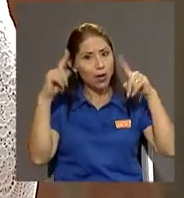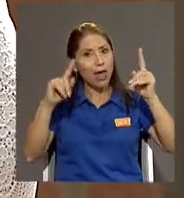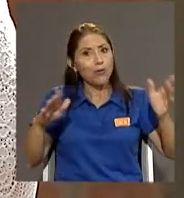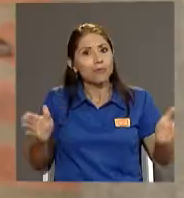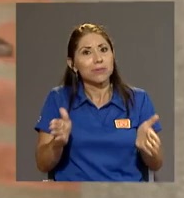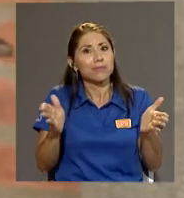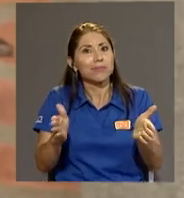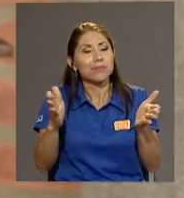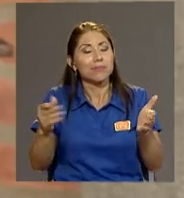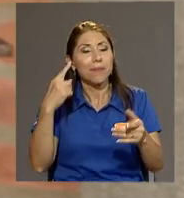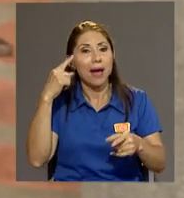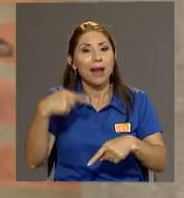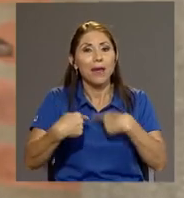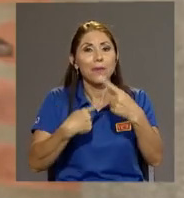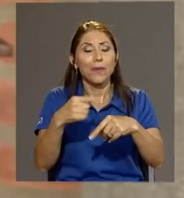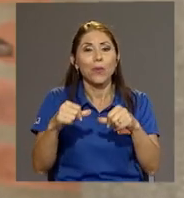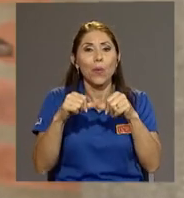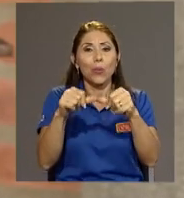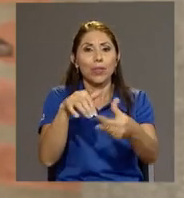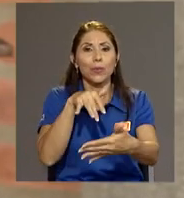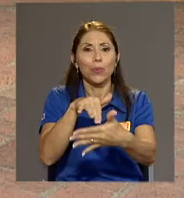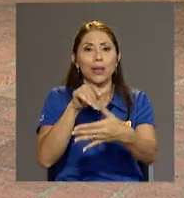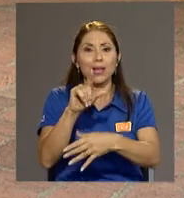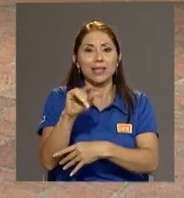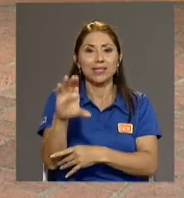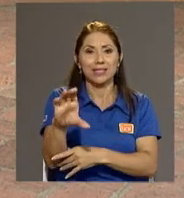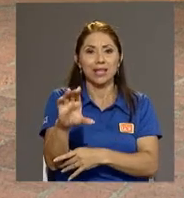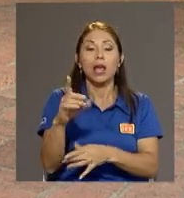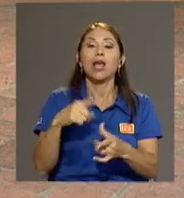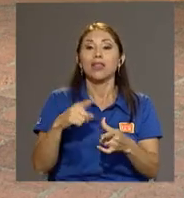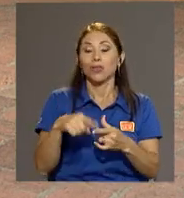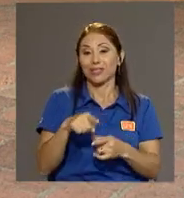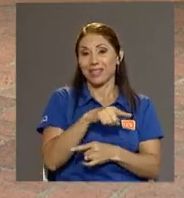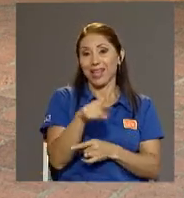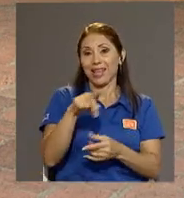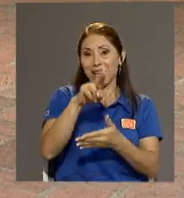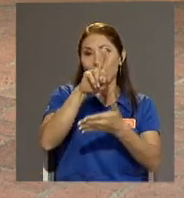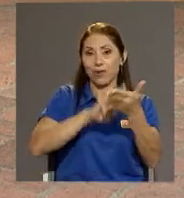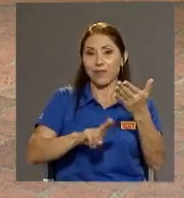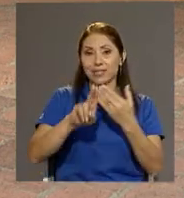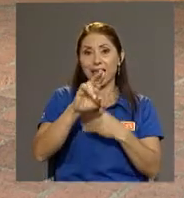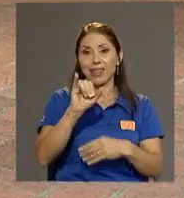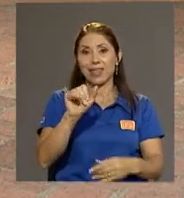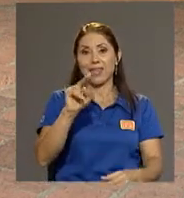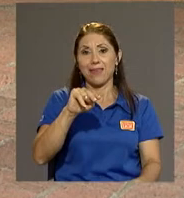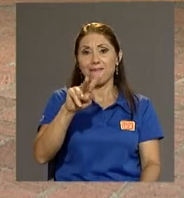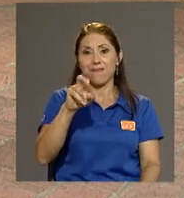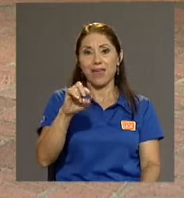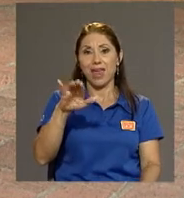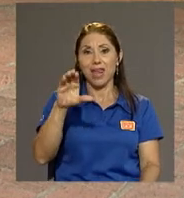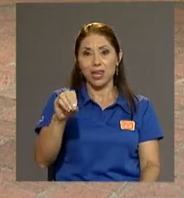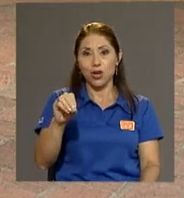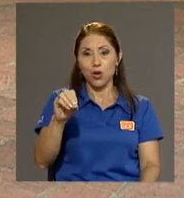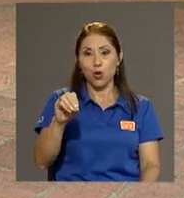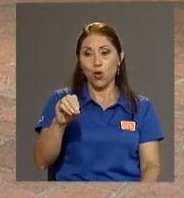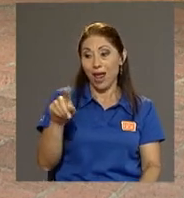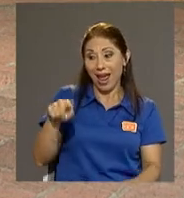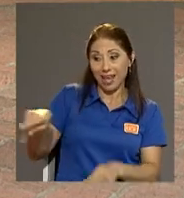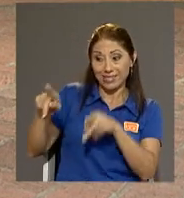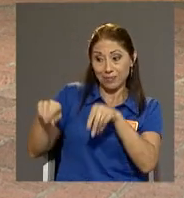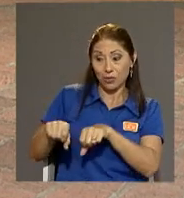Okay. Entonces, de ellos, en la Universidad de Invenio los beca a los que vienen del parauniversitario con